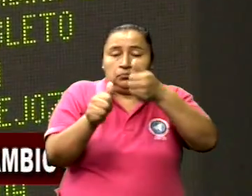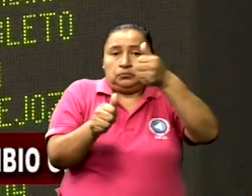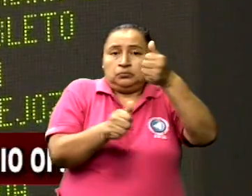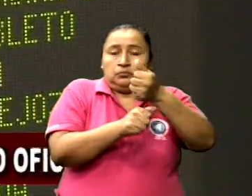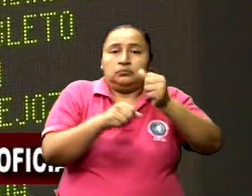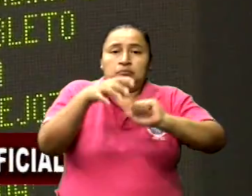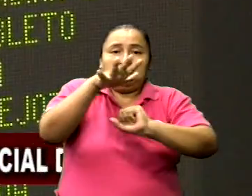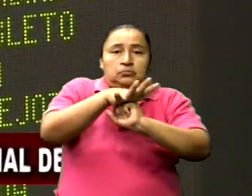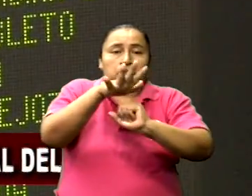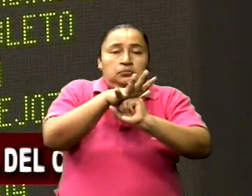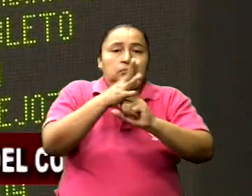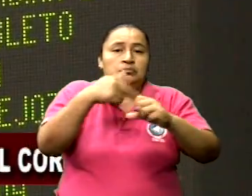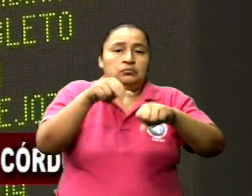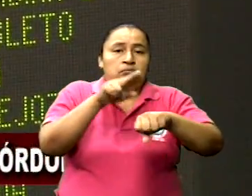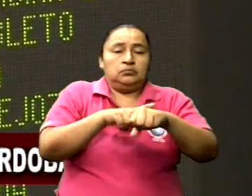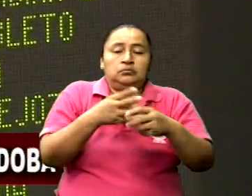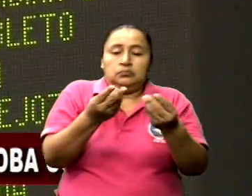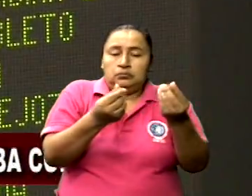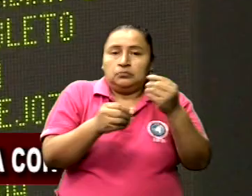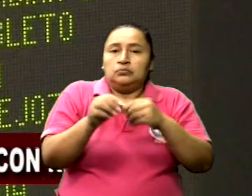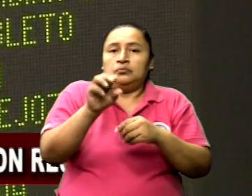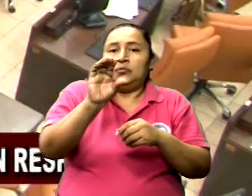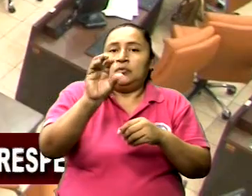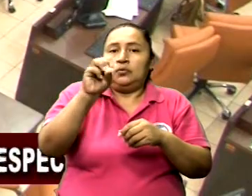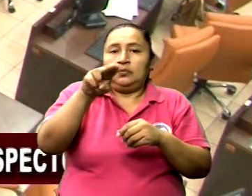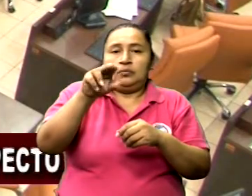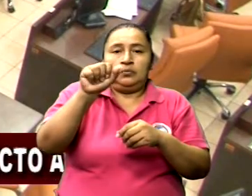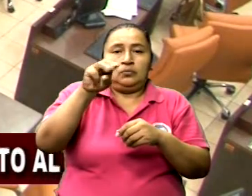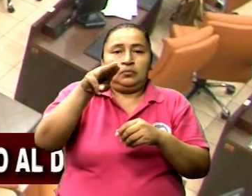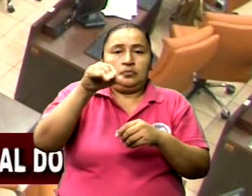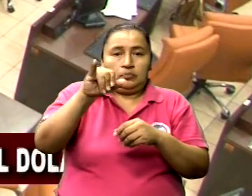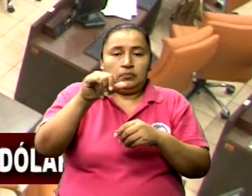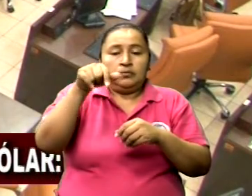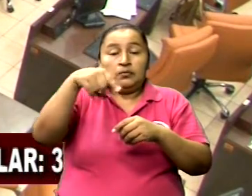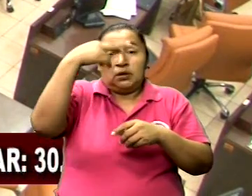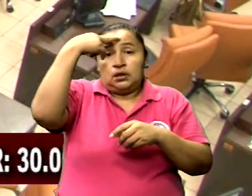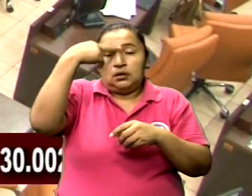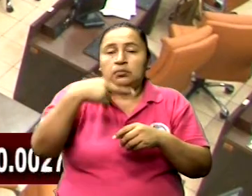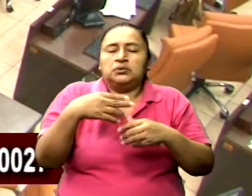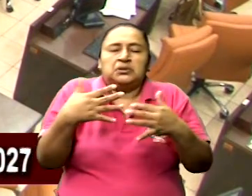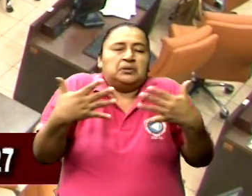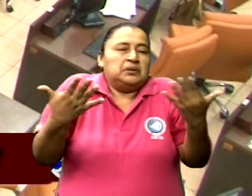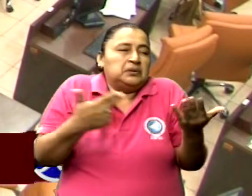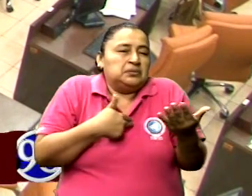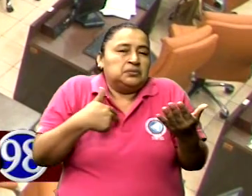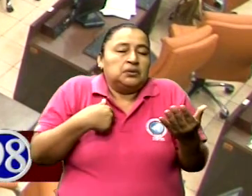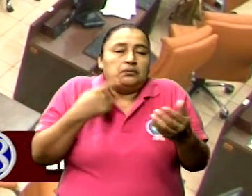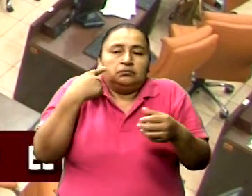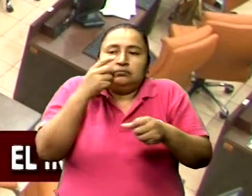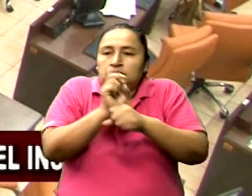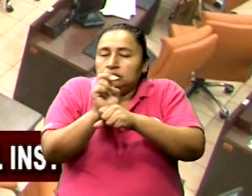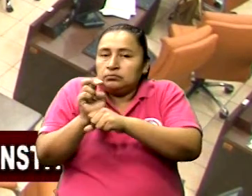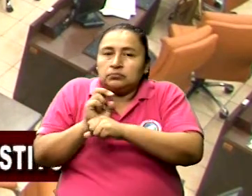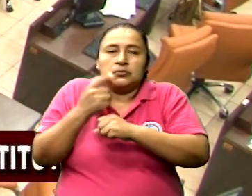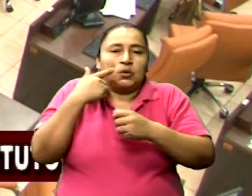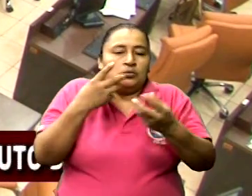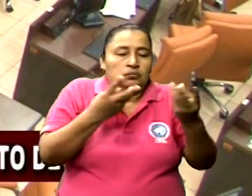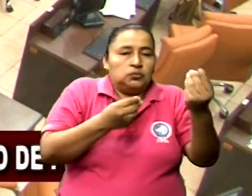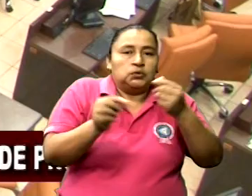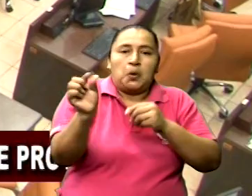la Comisión Nacional de Microfinanzas, CONAMI, la cual está encargada de regular y supervisar las microfinancieras del